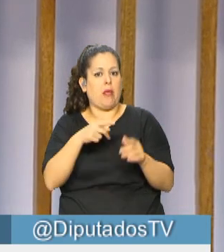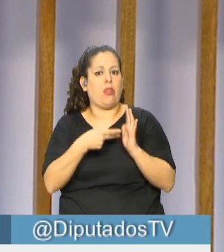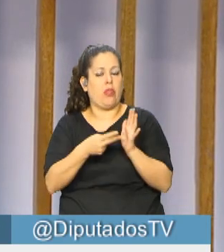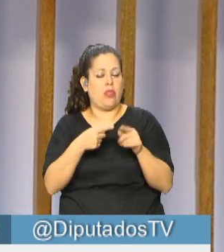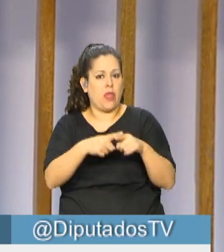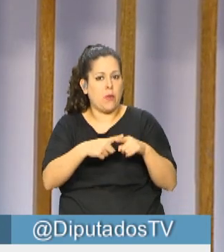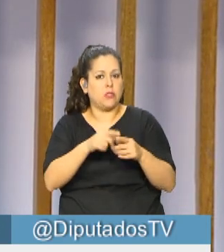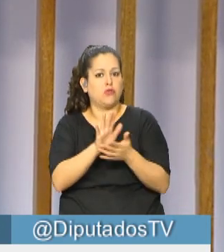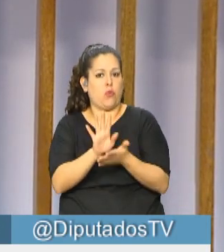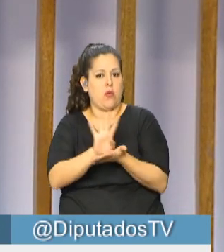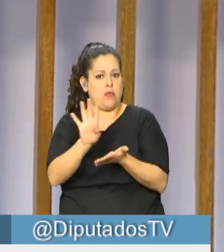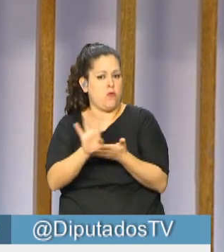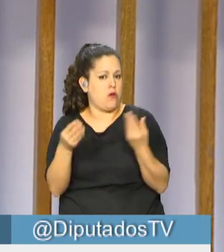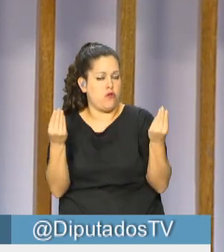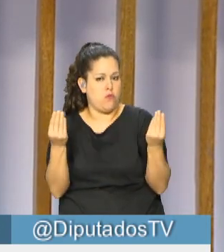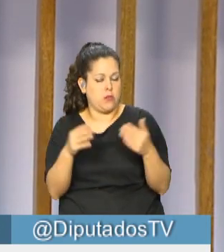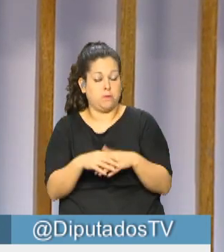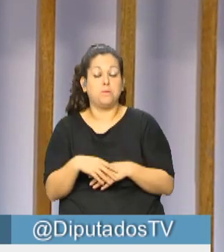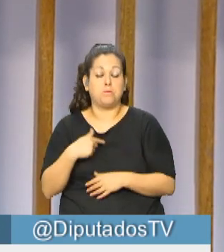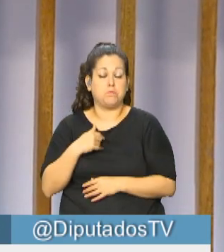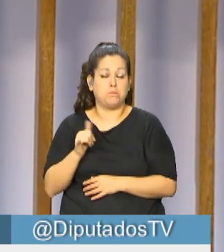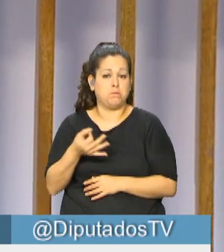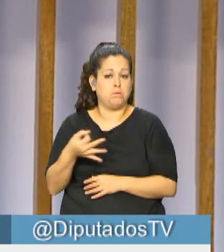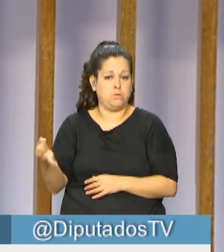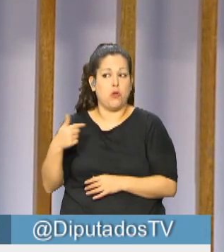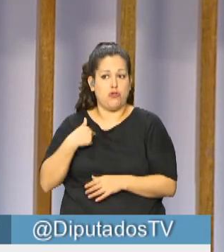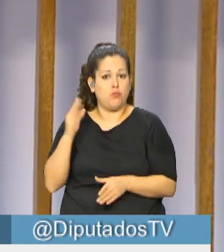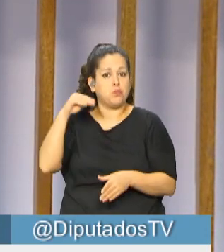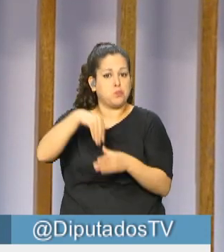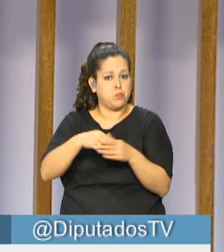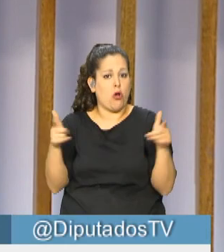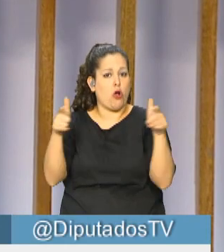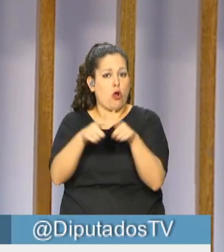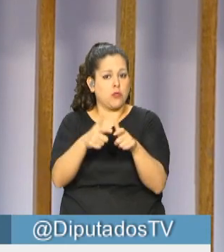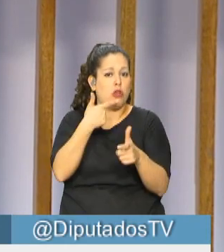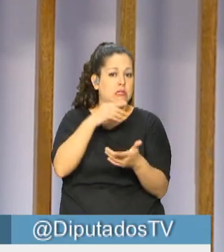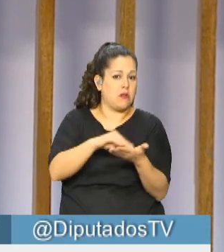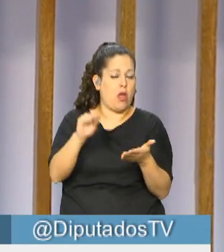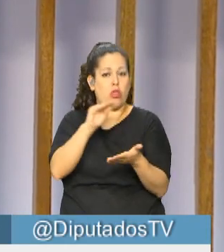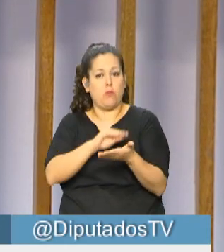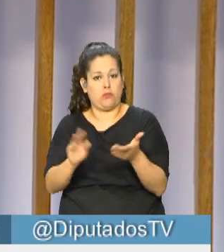bien ustedes, yo soy integrante de la comisión bicameral.